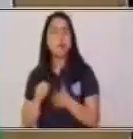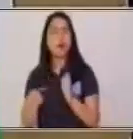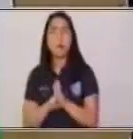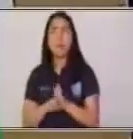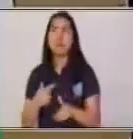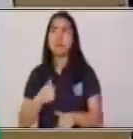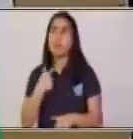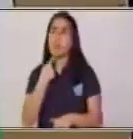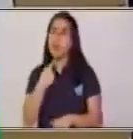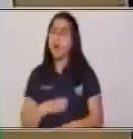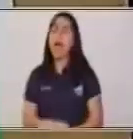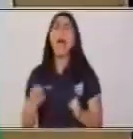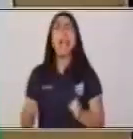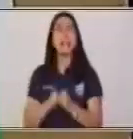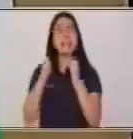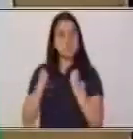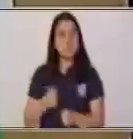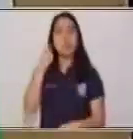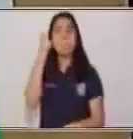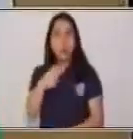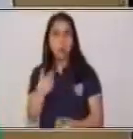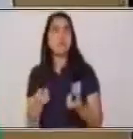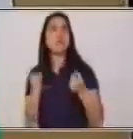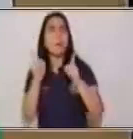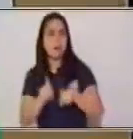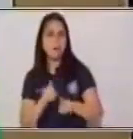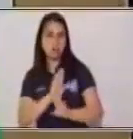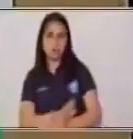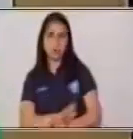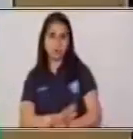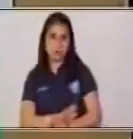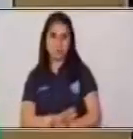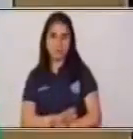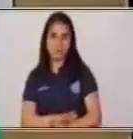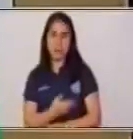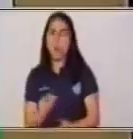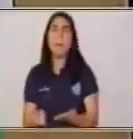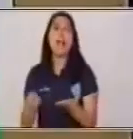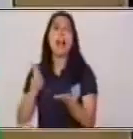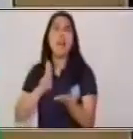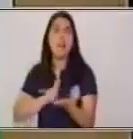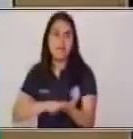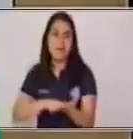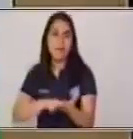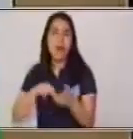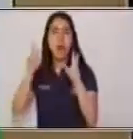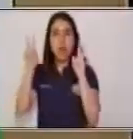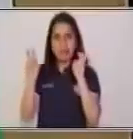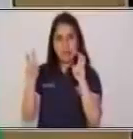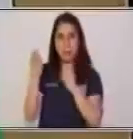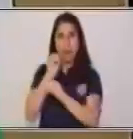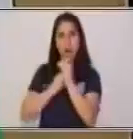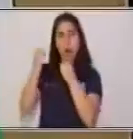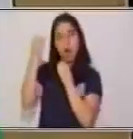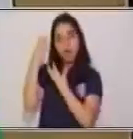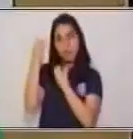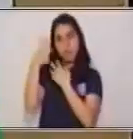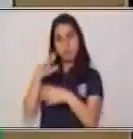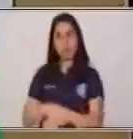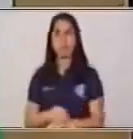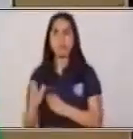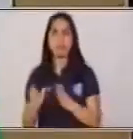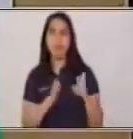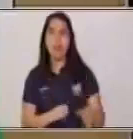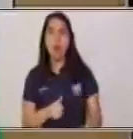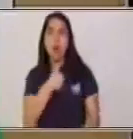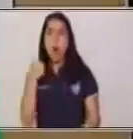es lo que sucede con este tema. De cita, como lo mencionábamos en el de introducción, es cuando mencionamos